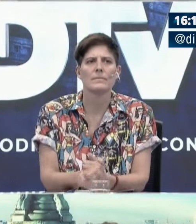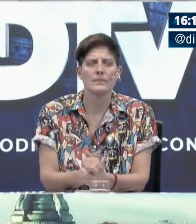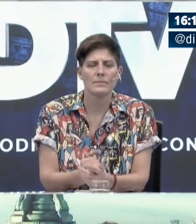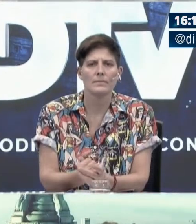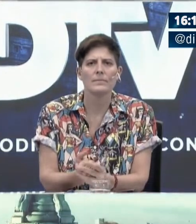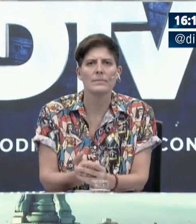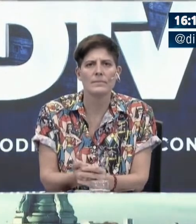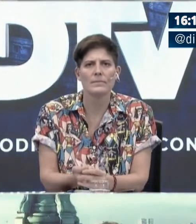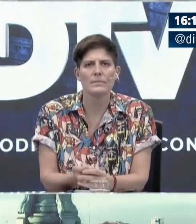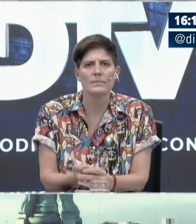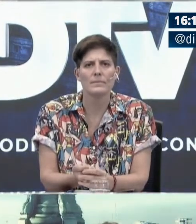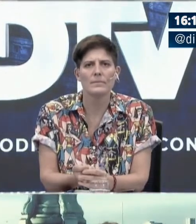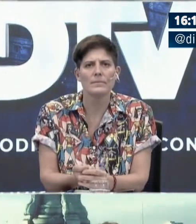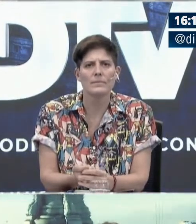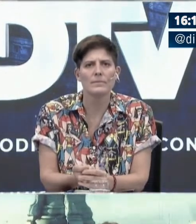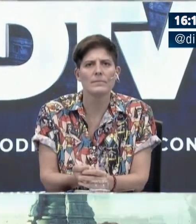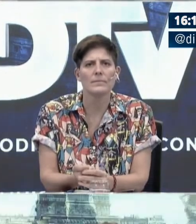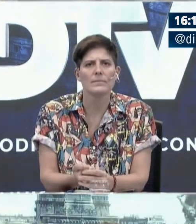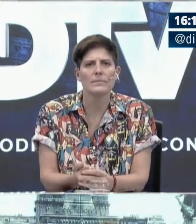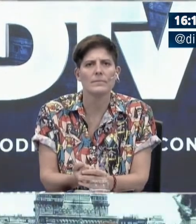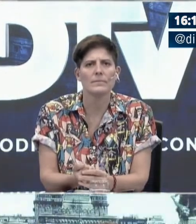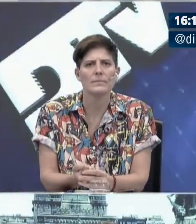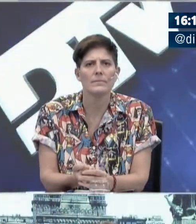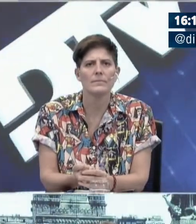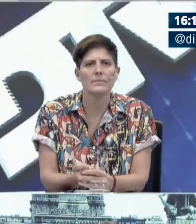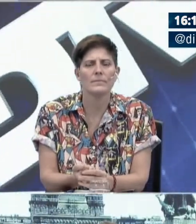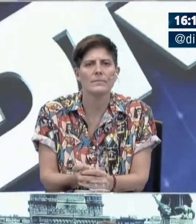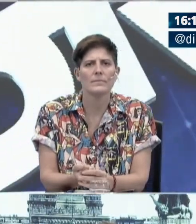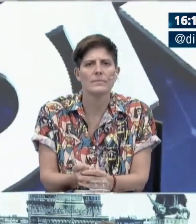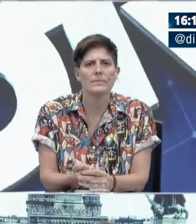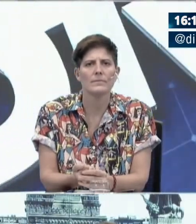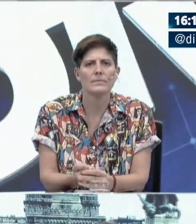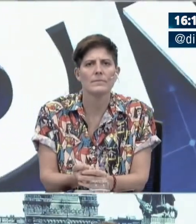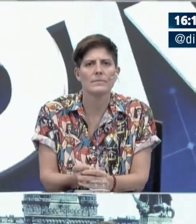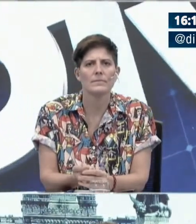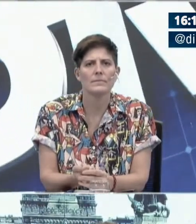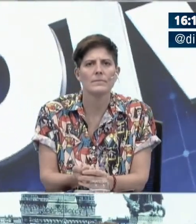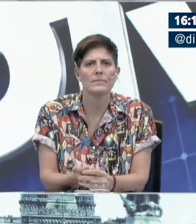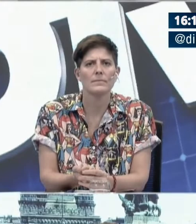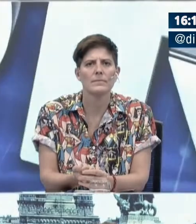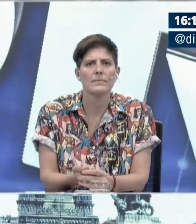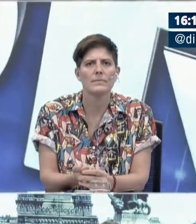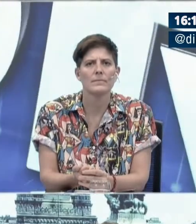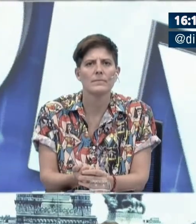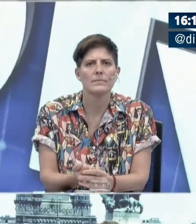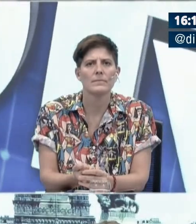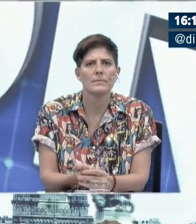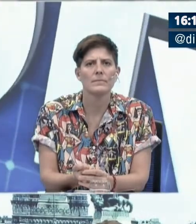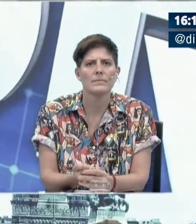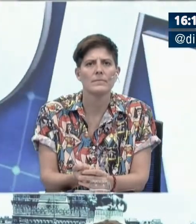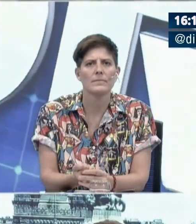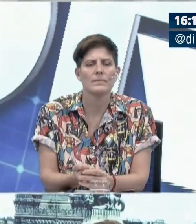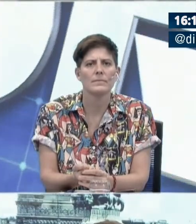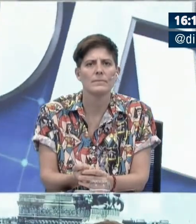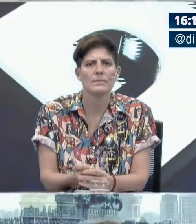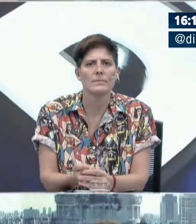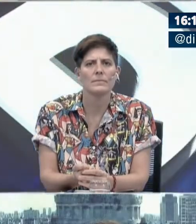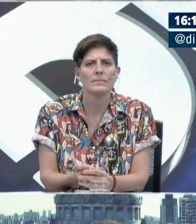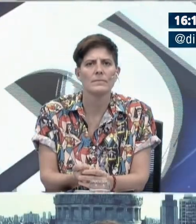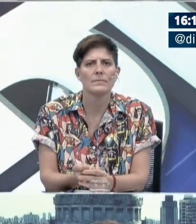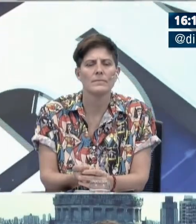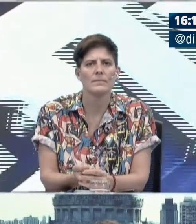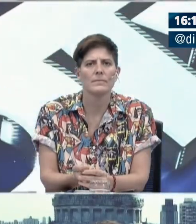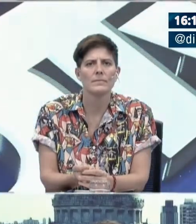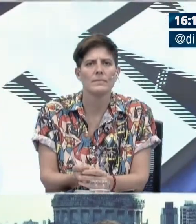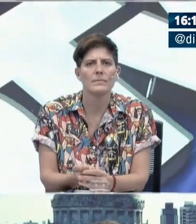Corte Suprema de Justicia, que tienen que demostrar cómo funcionaba el mecanismo de información y de administración